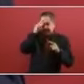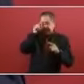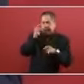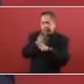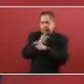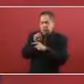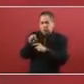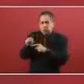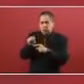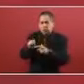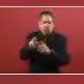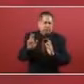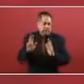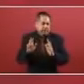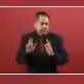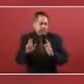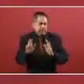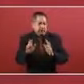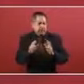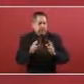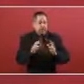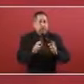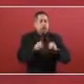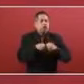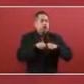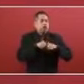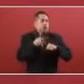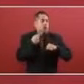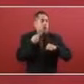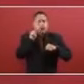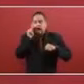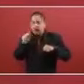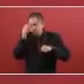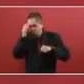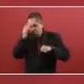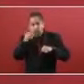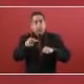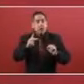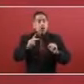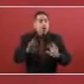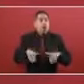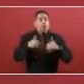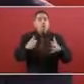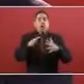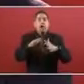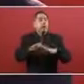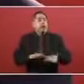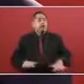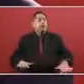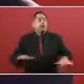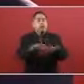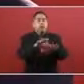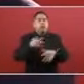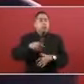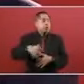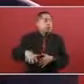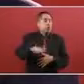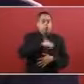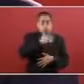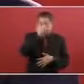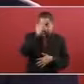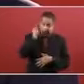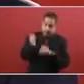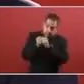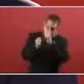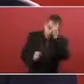en la llamada sociedad política, pero no el pueblo en general.